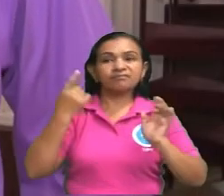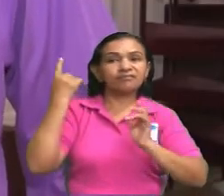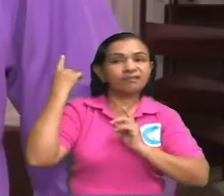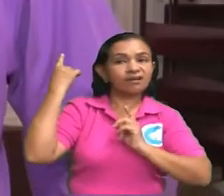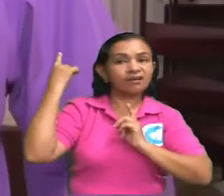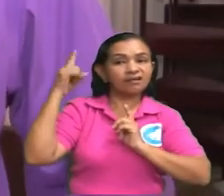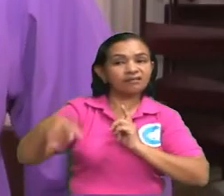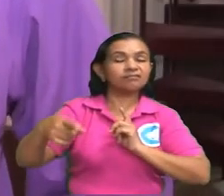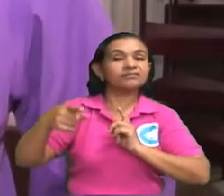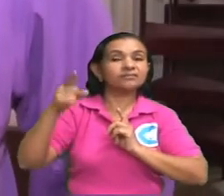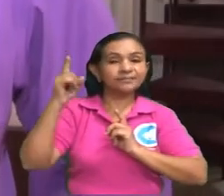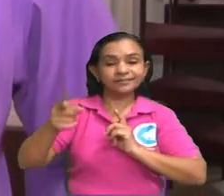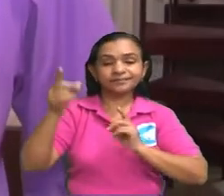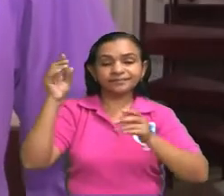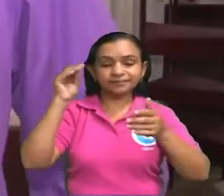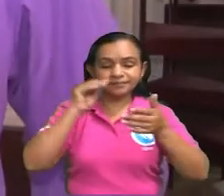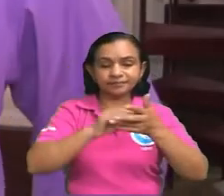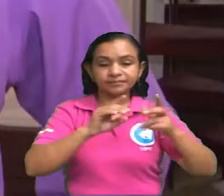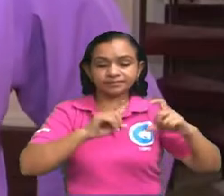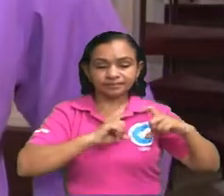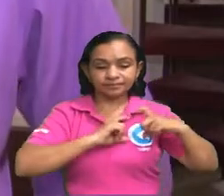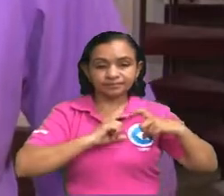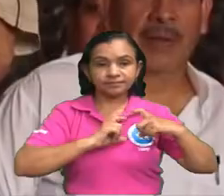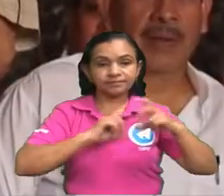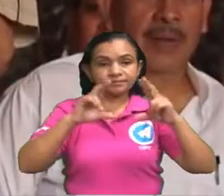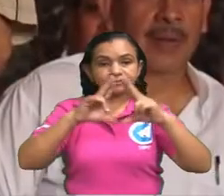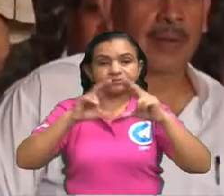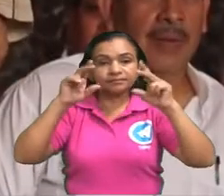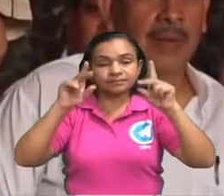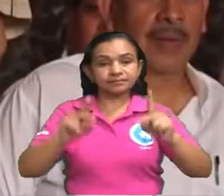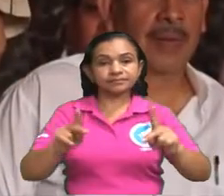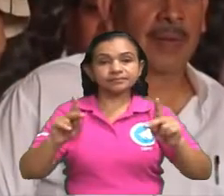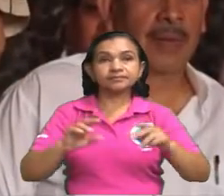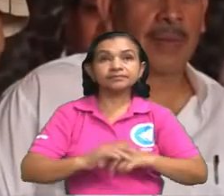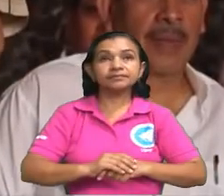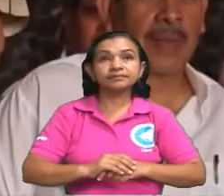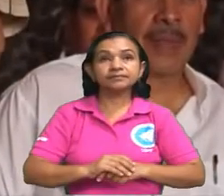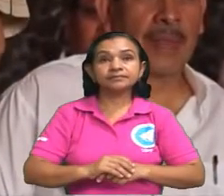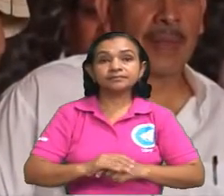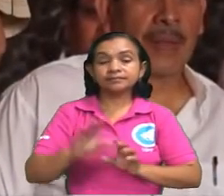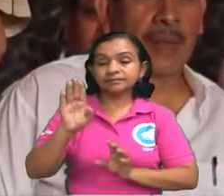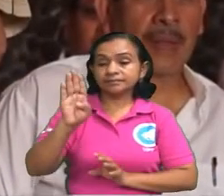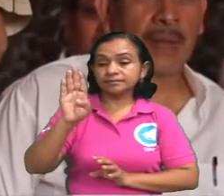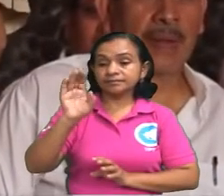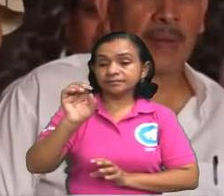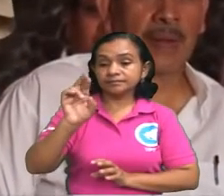Eso queda grabado en los corazones de los nicaragüenses. El comandante Borges